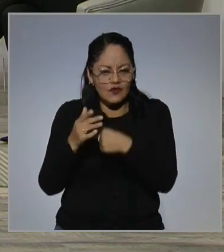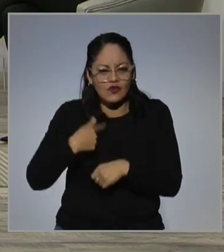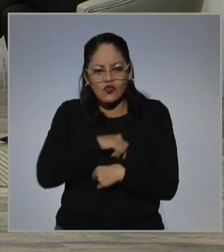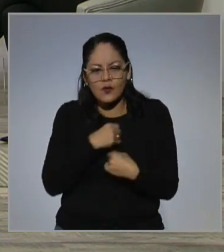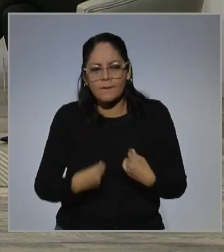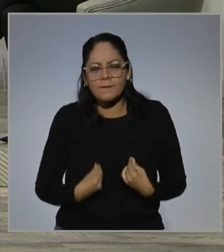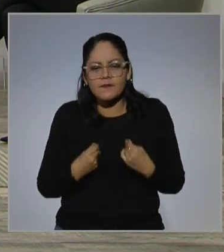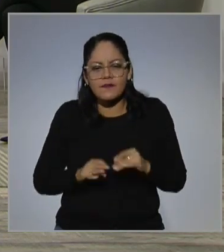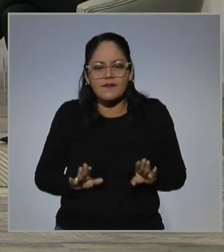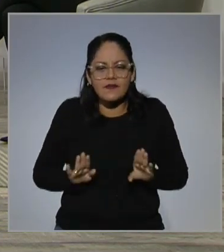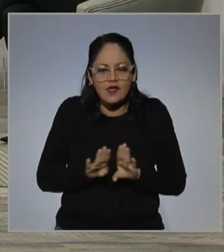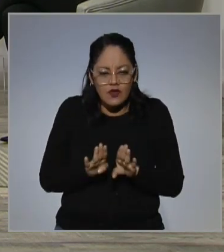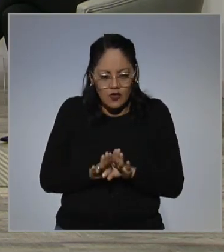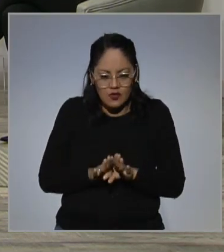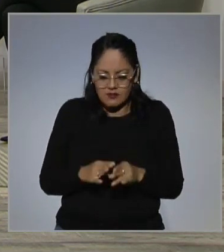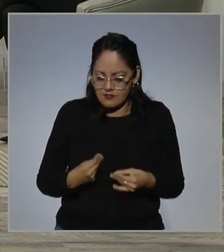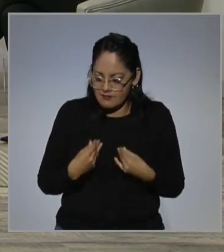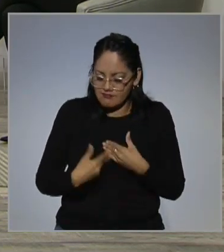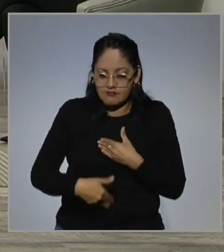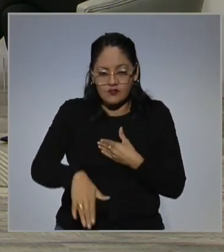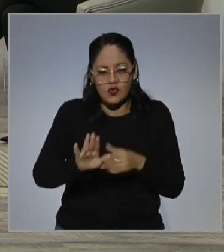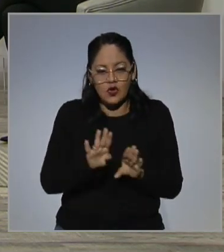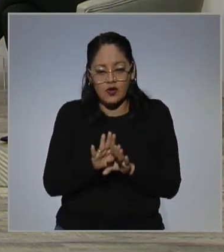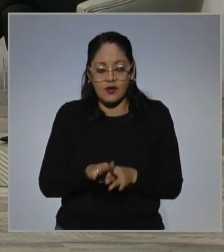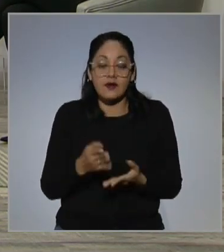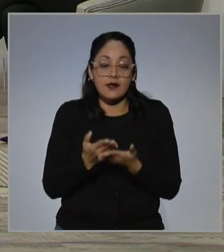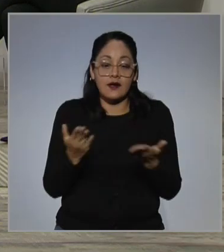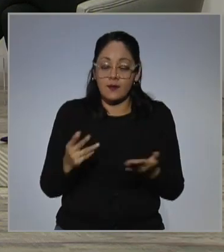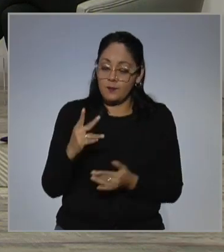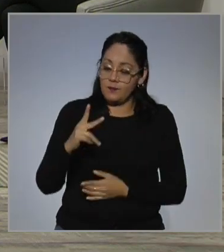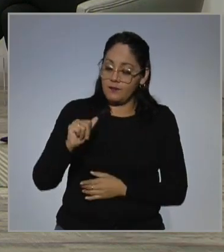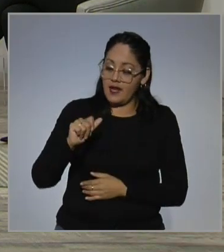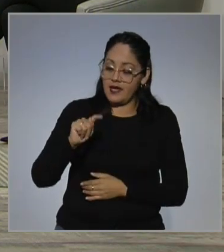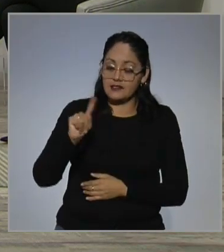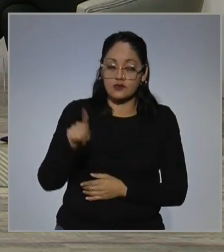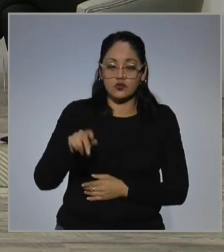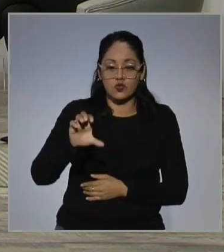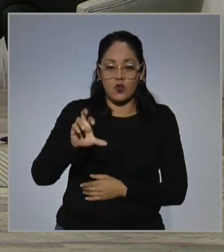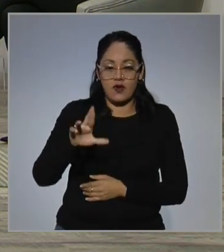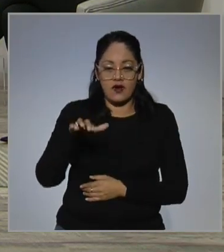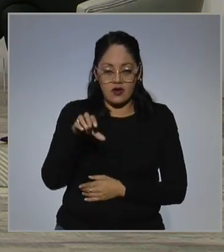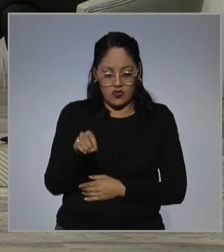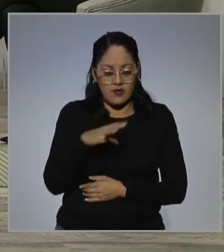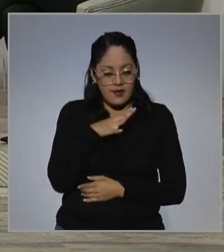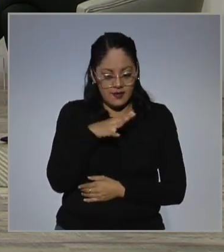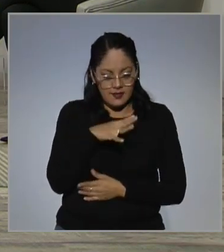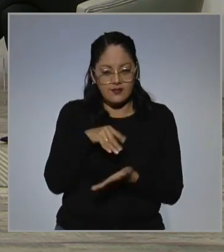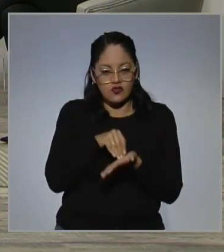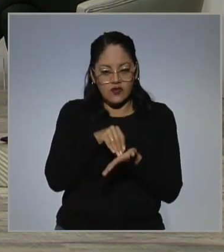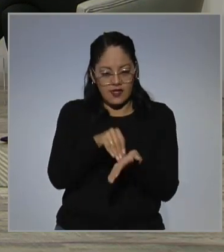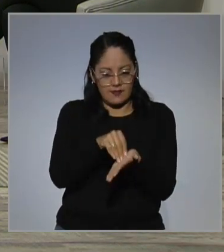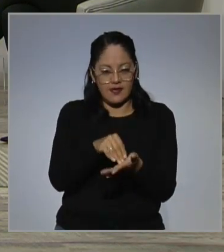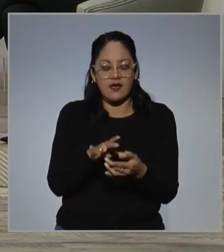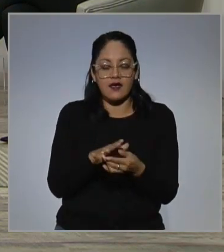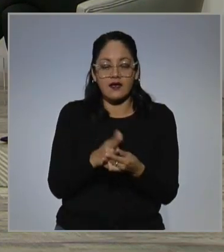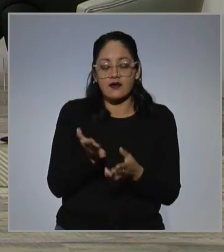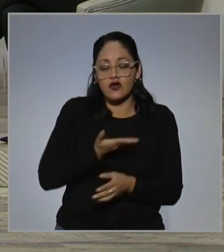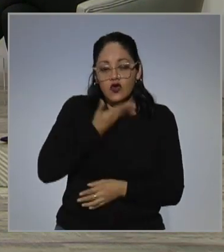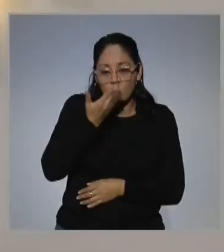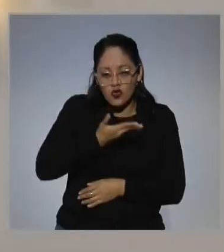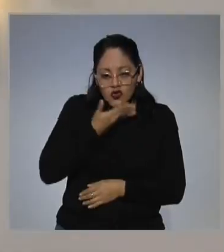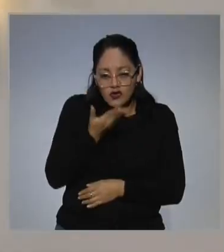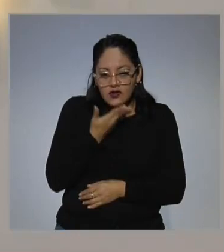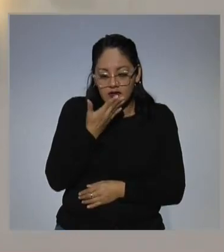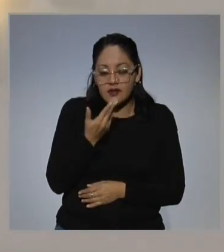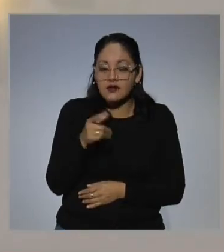a vivir más allá de la vida de ahorita, ¿no? Ahora en Pátzcuaro todavía se preserva la costumbre